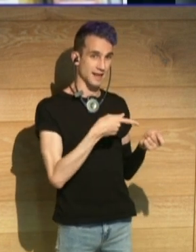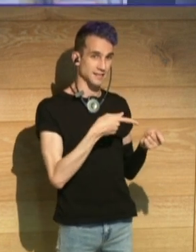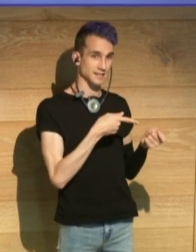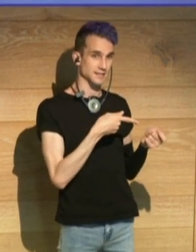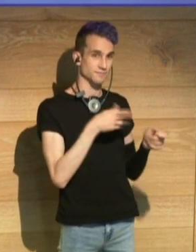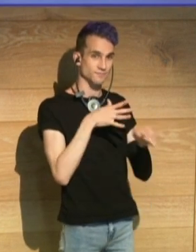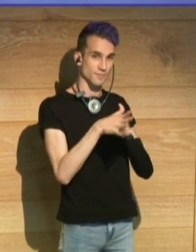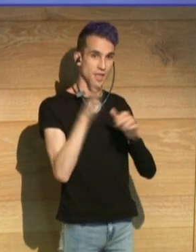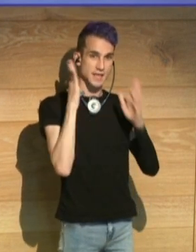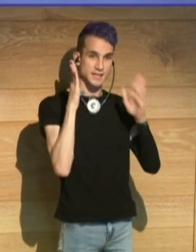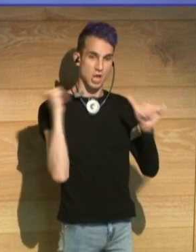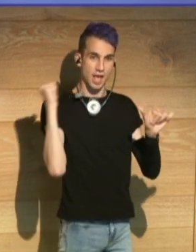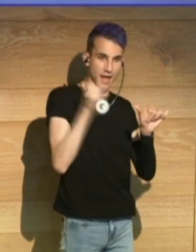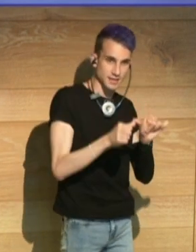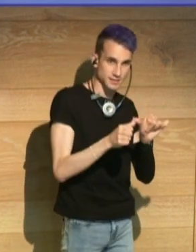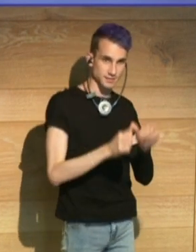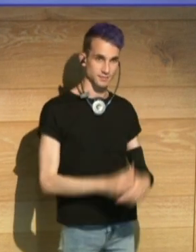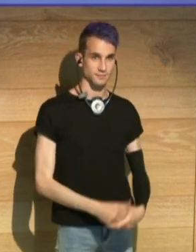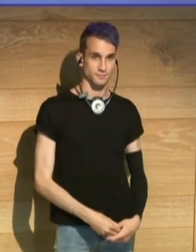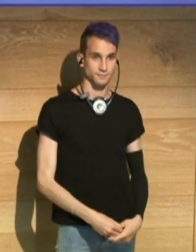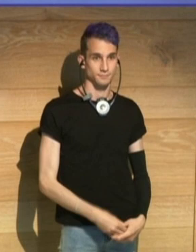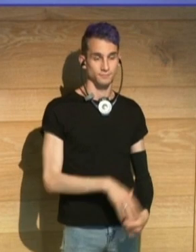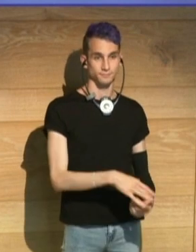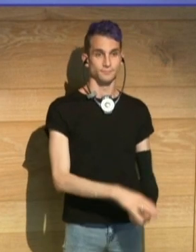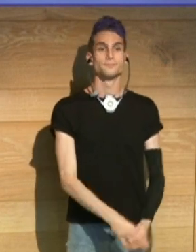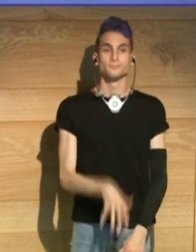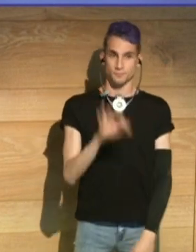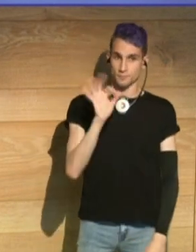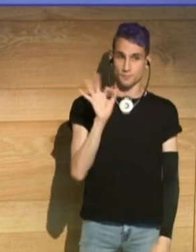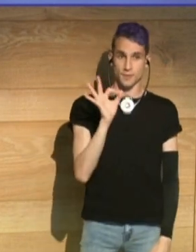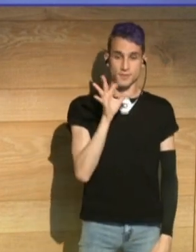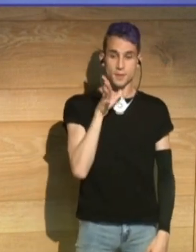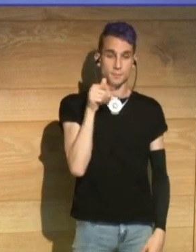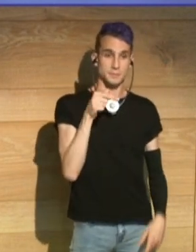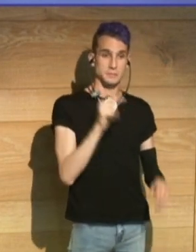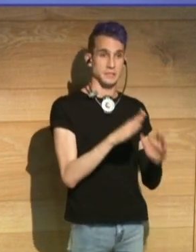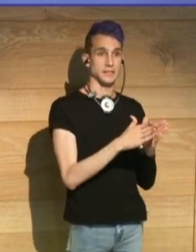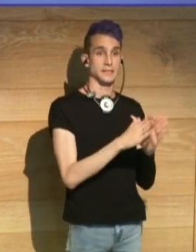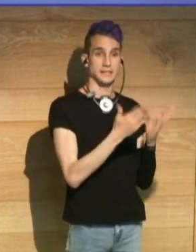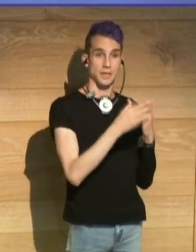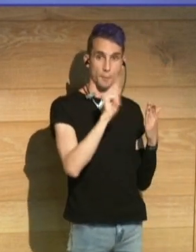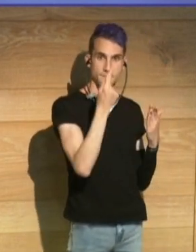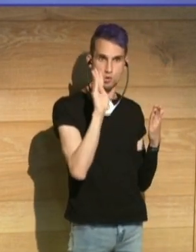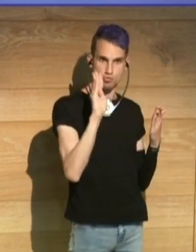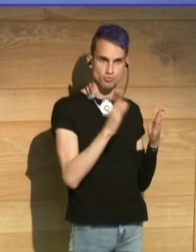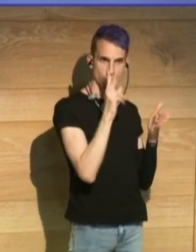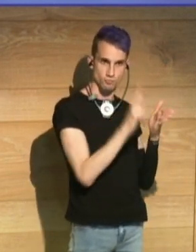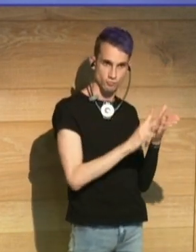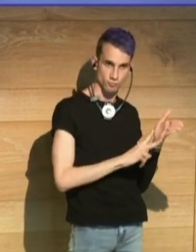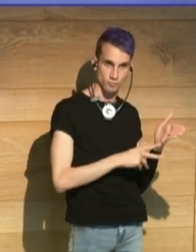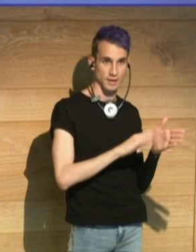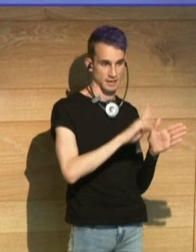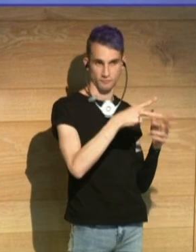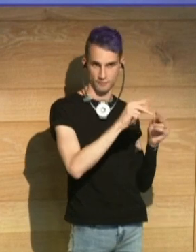sucesivo hasta nuestros días, desafortunadamente. Tiene razón en eso, porque sobre todo leyendo el primero y cómo va acabando el primero, M, el hijo del